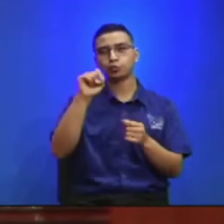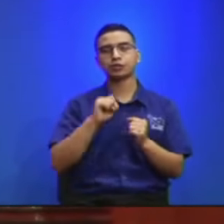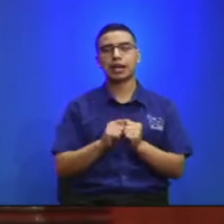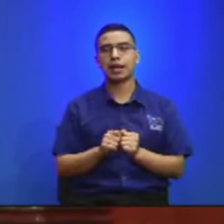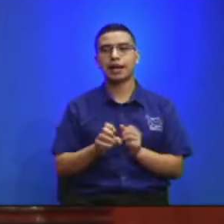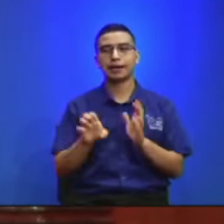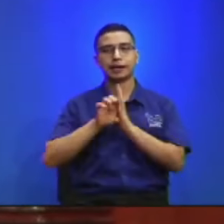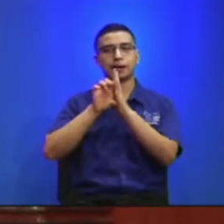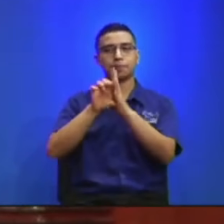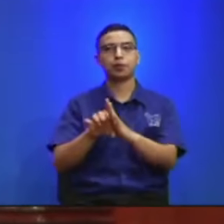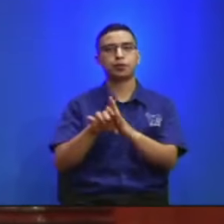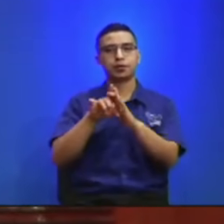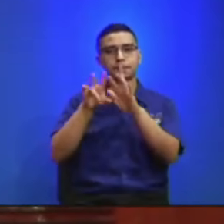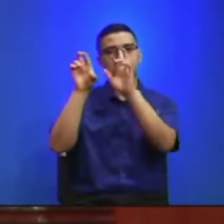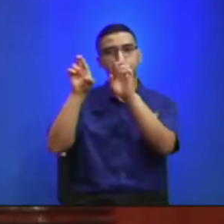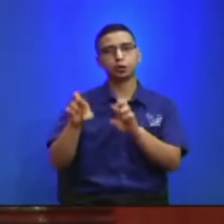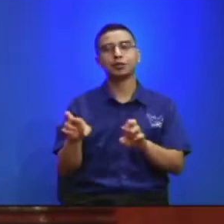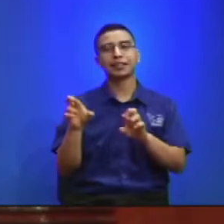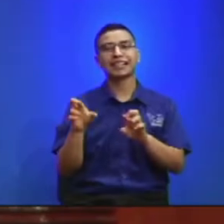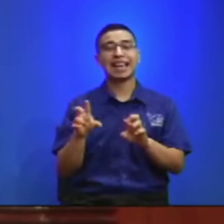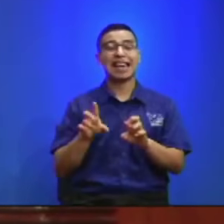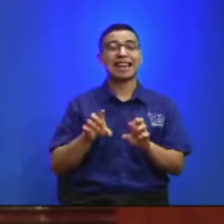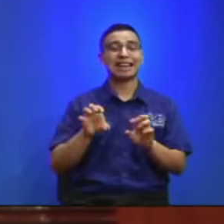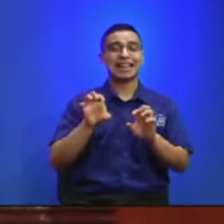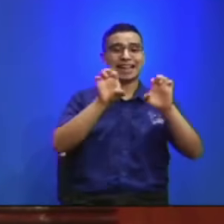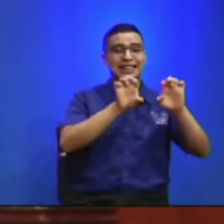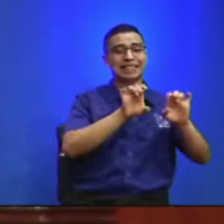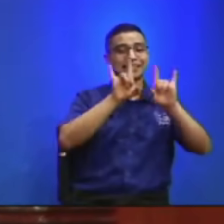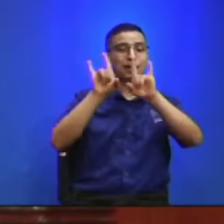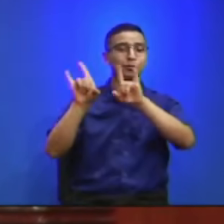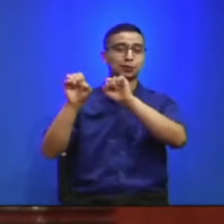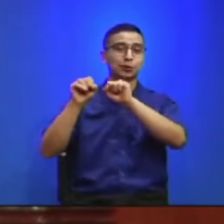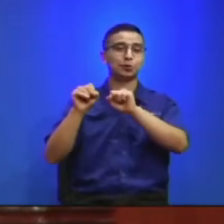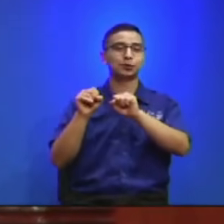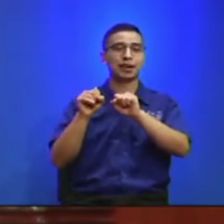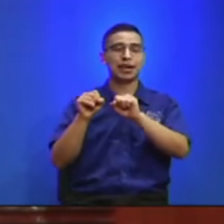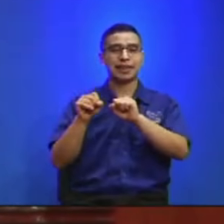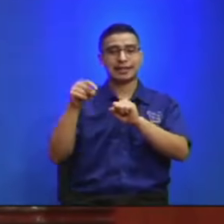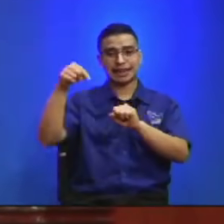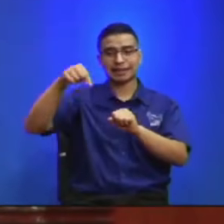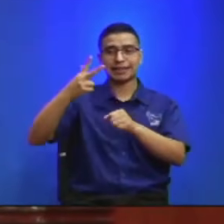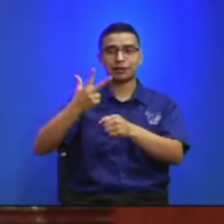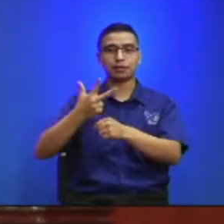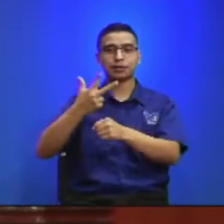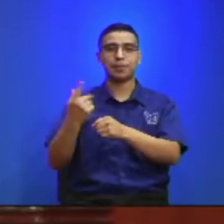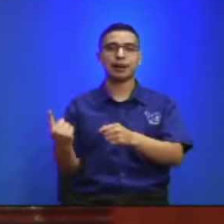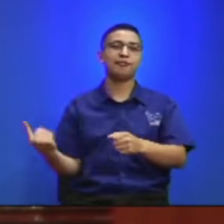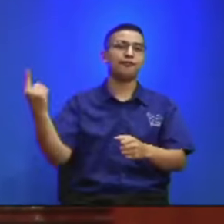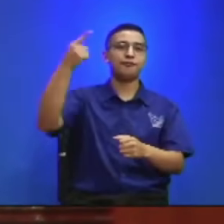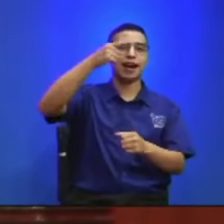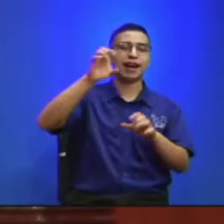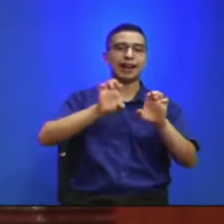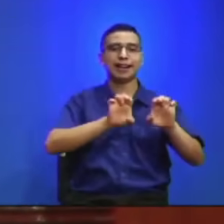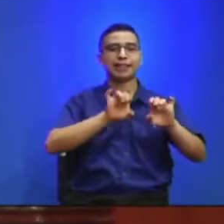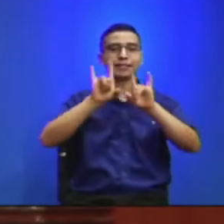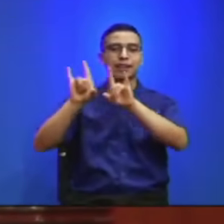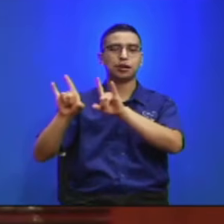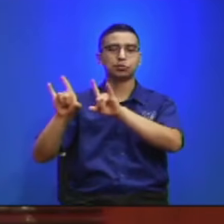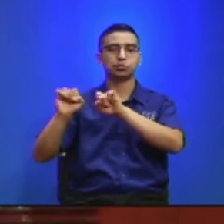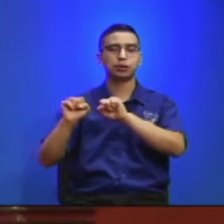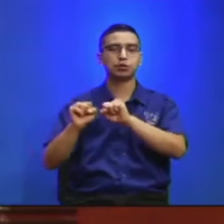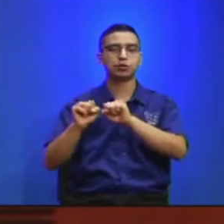puedo campero le hicieron a una centralita un gringo urban trajiste mujeres